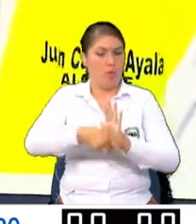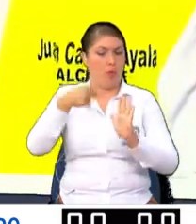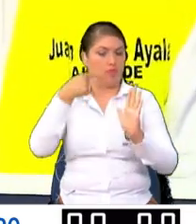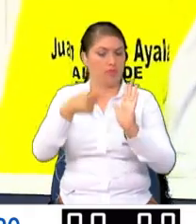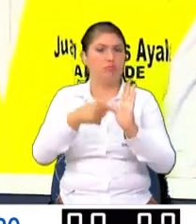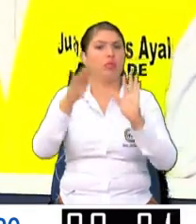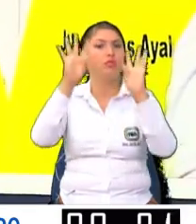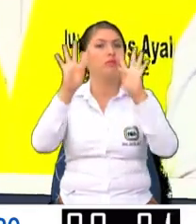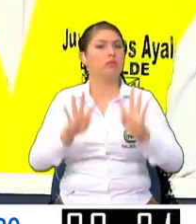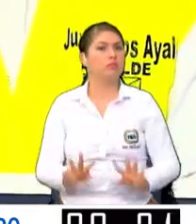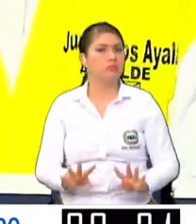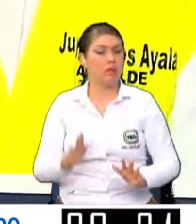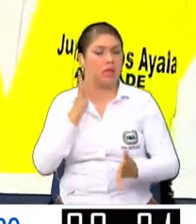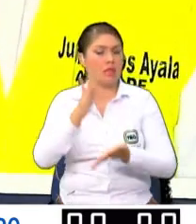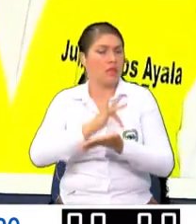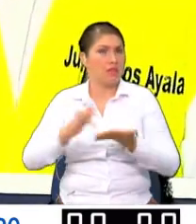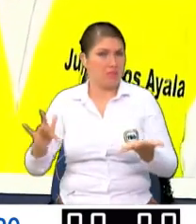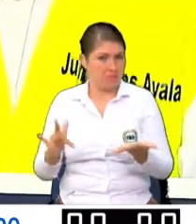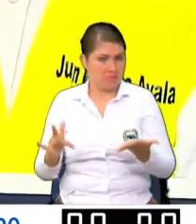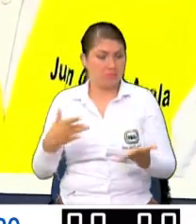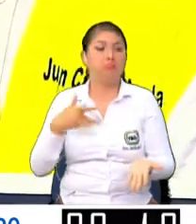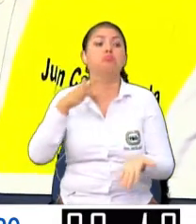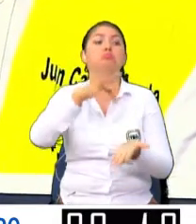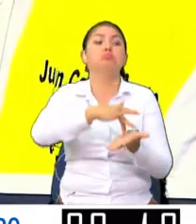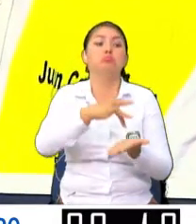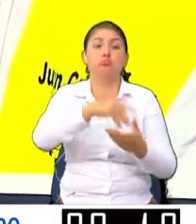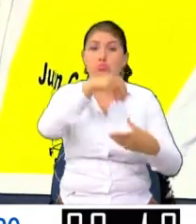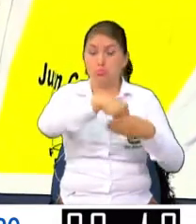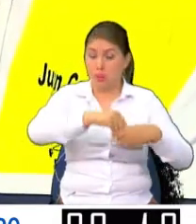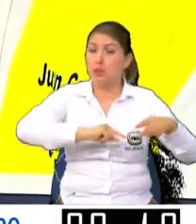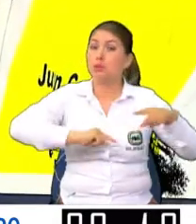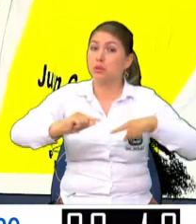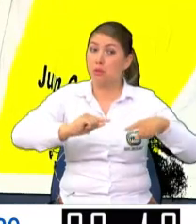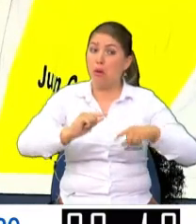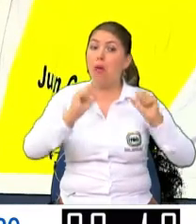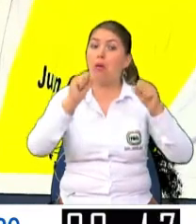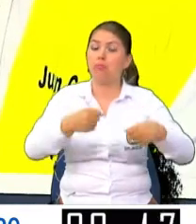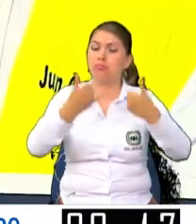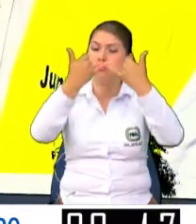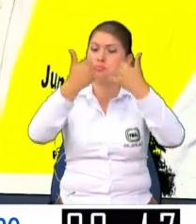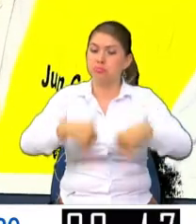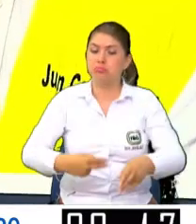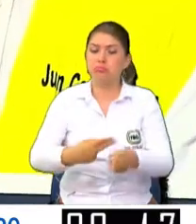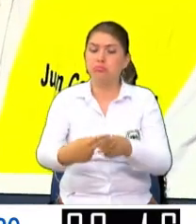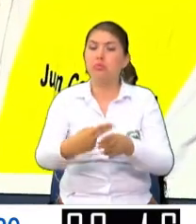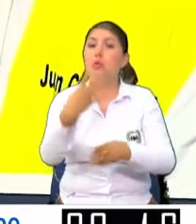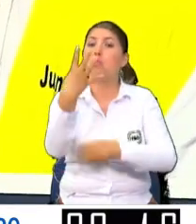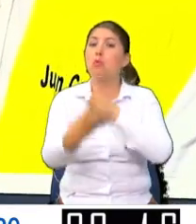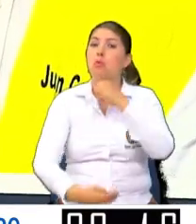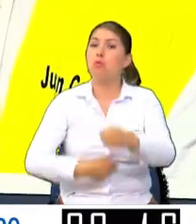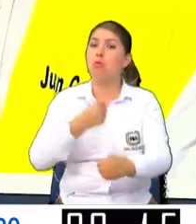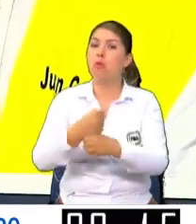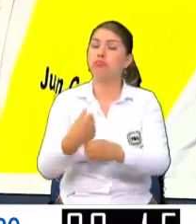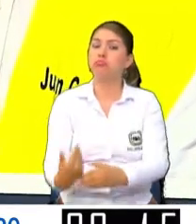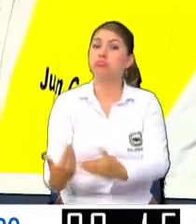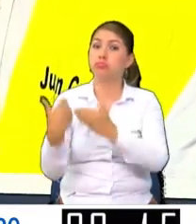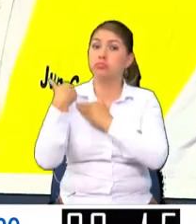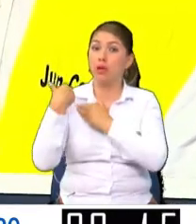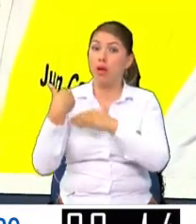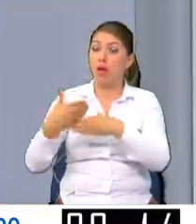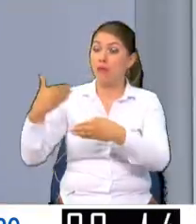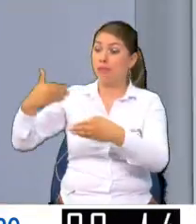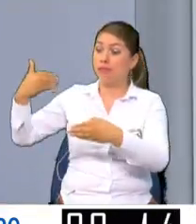vida transparente limpia haber participado en una administración que logra culminar prontamente los cuatro años de mandato luego de